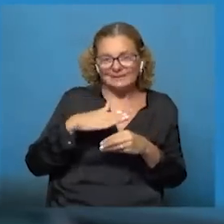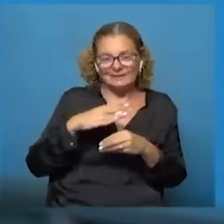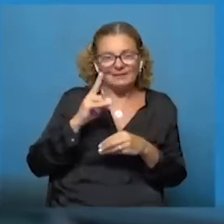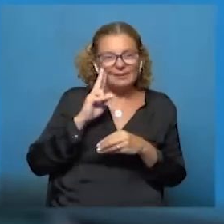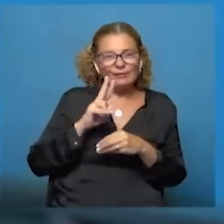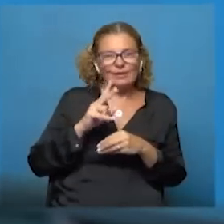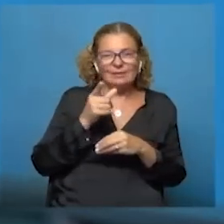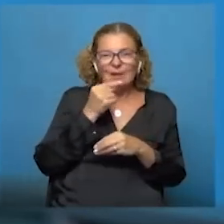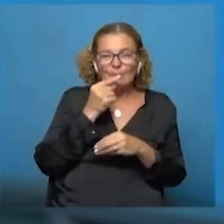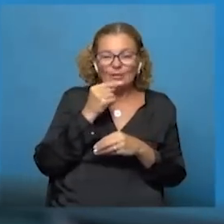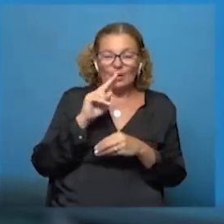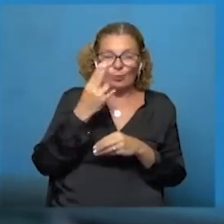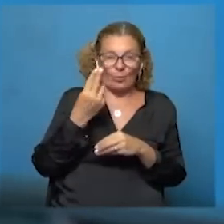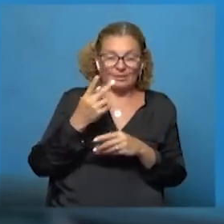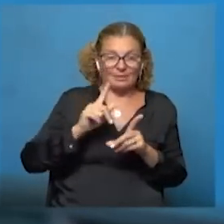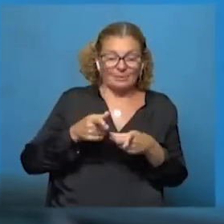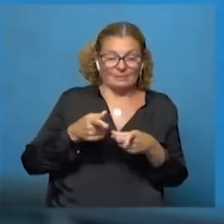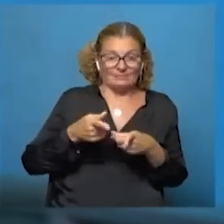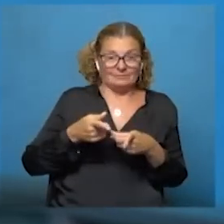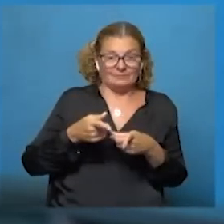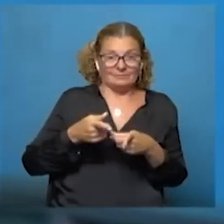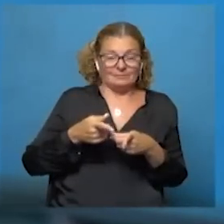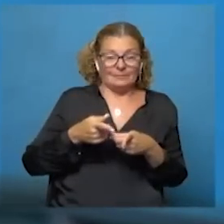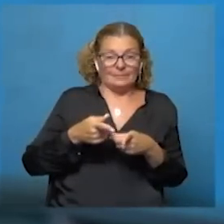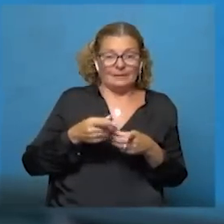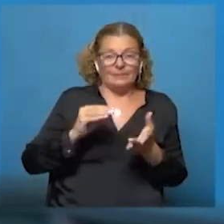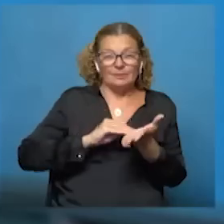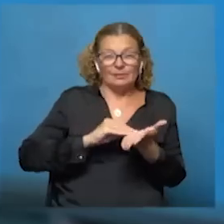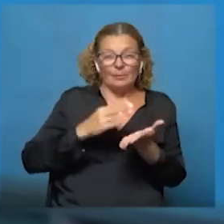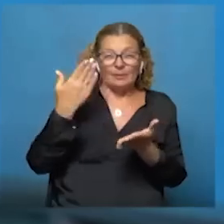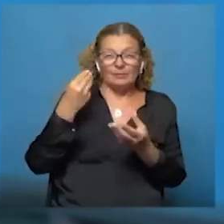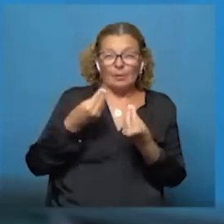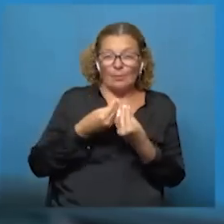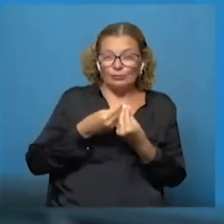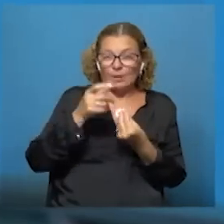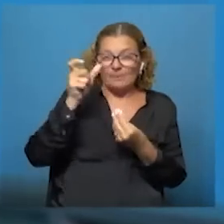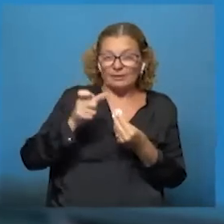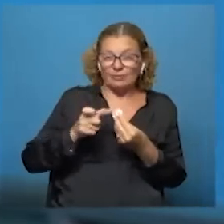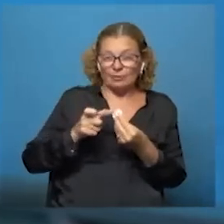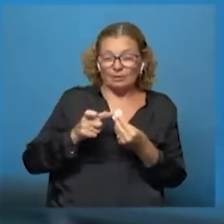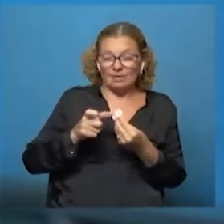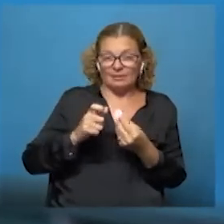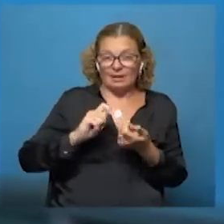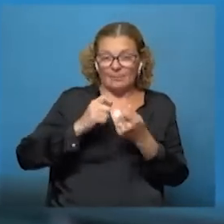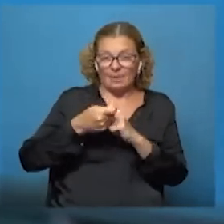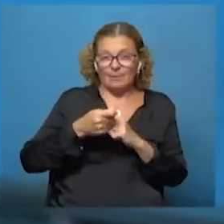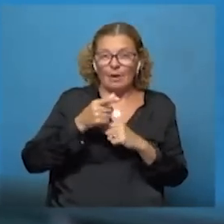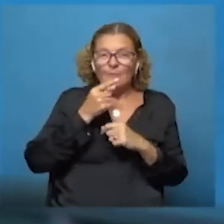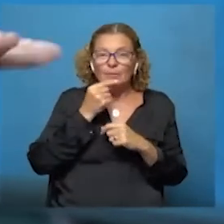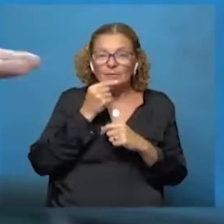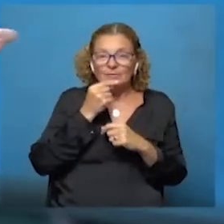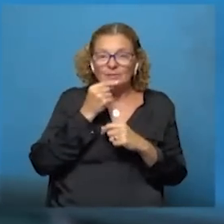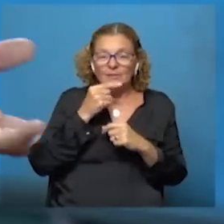Y ves también a la Policía Nacional porque en la administración pasada había muchos civiles asimilados a la tarea policial